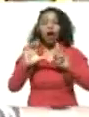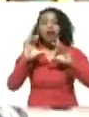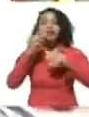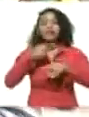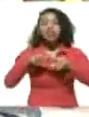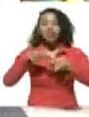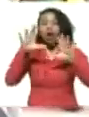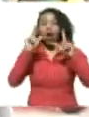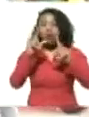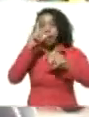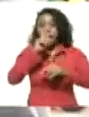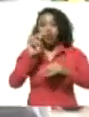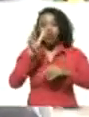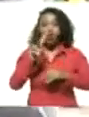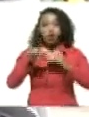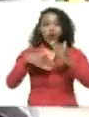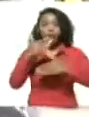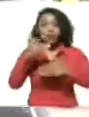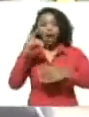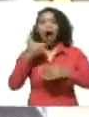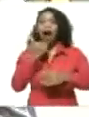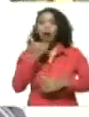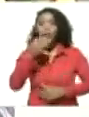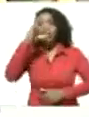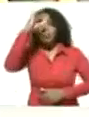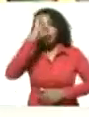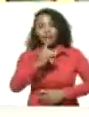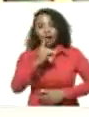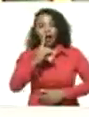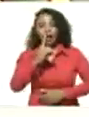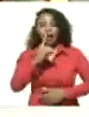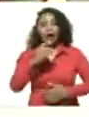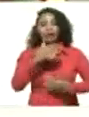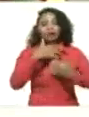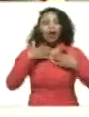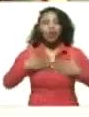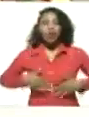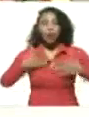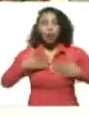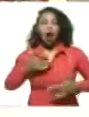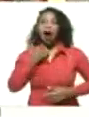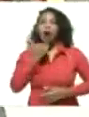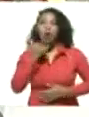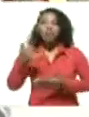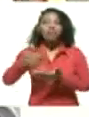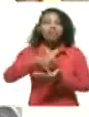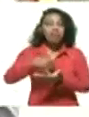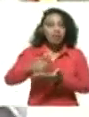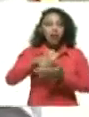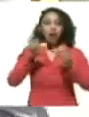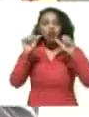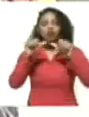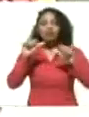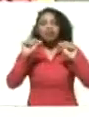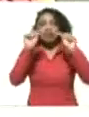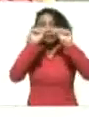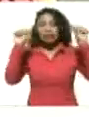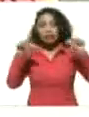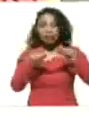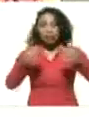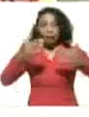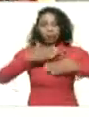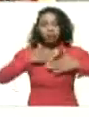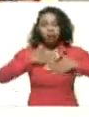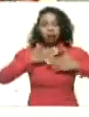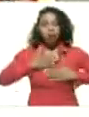algún tipo de discapacidad inmunológica que puedan tener débil y también todo en su sistema inmunológico por